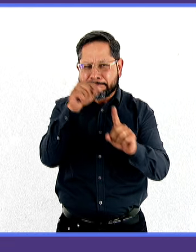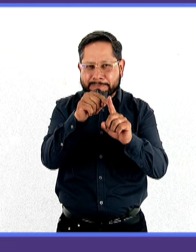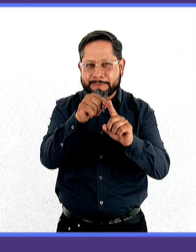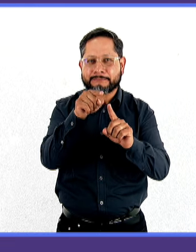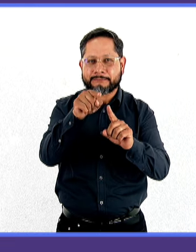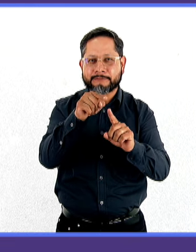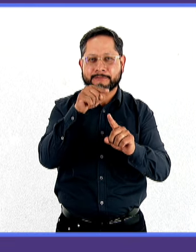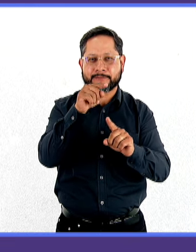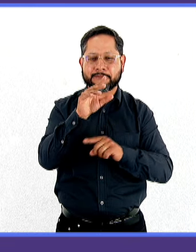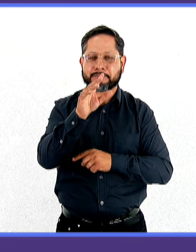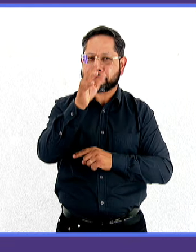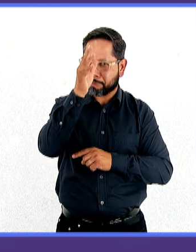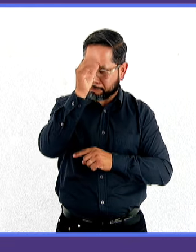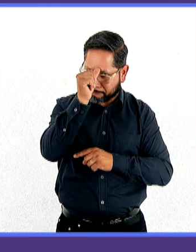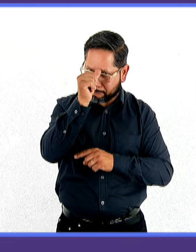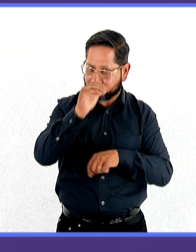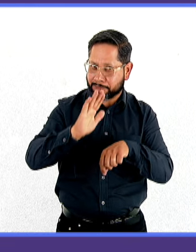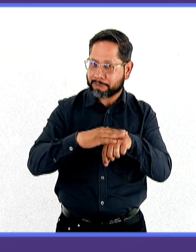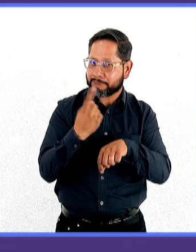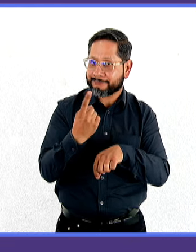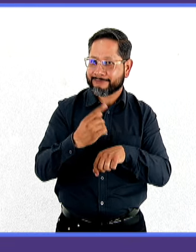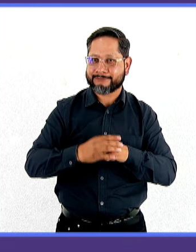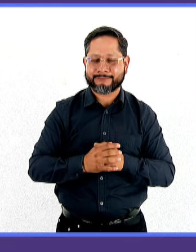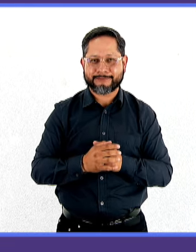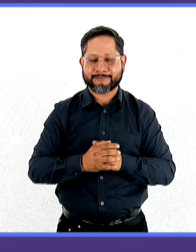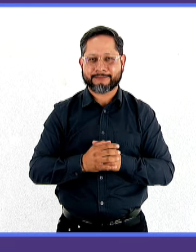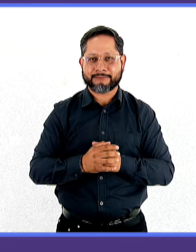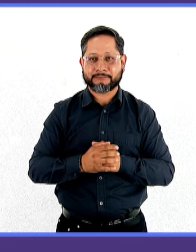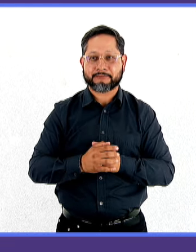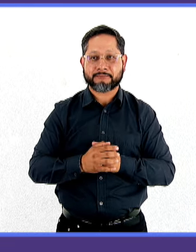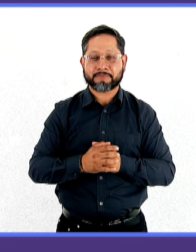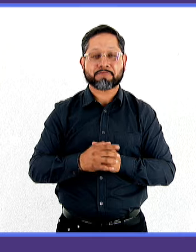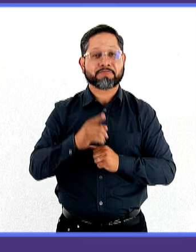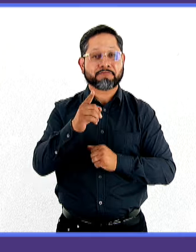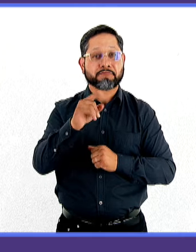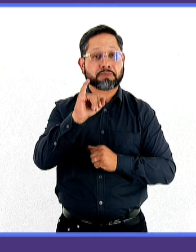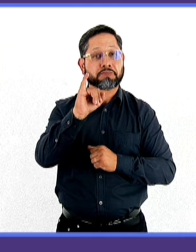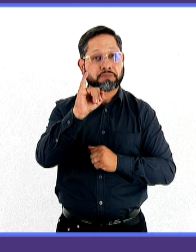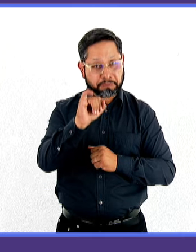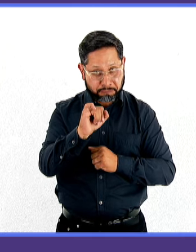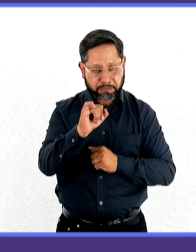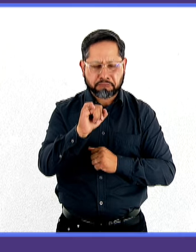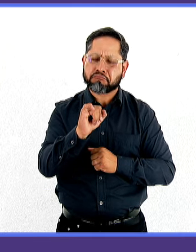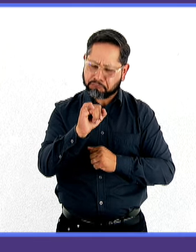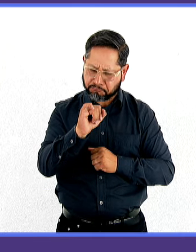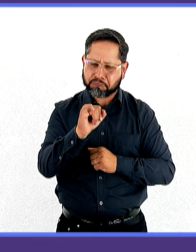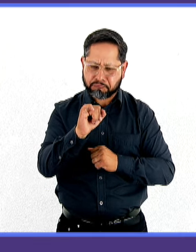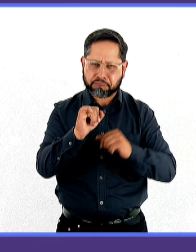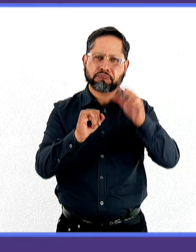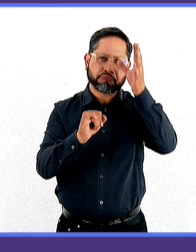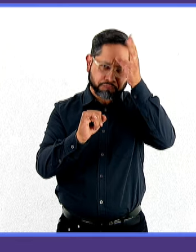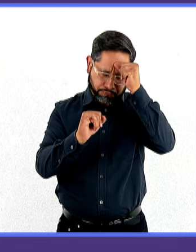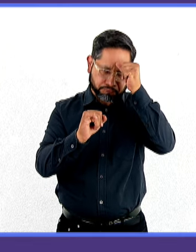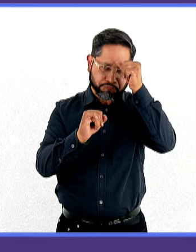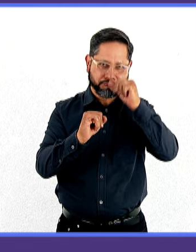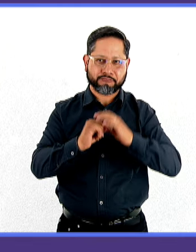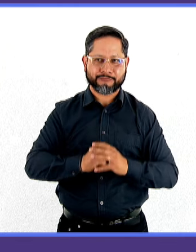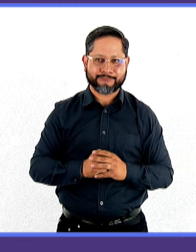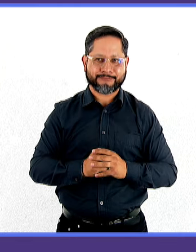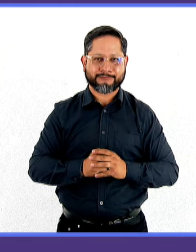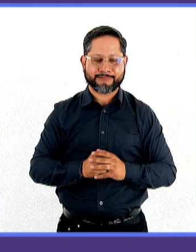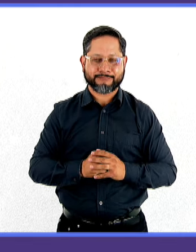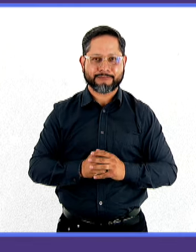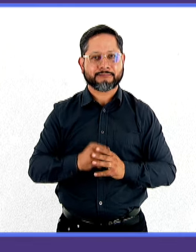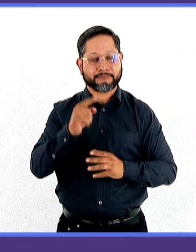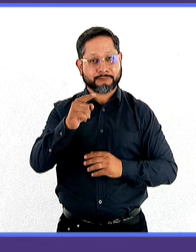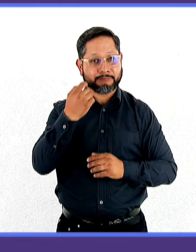cuando existe consentimiento solo sí significa sí les invito a revisar nuestra